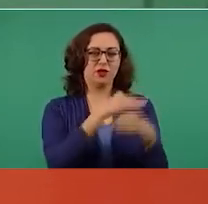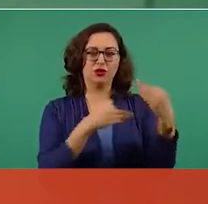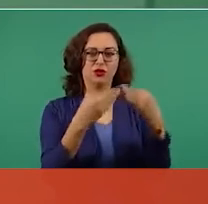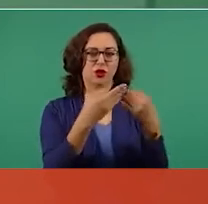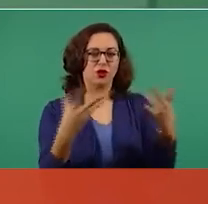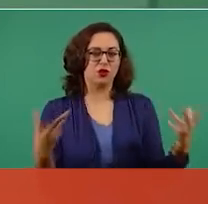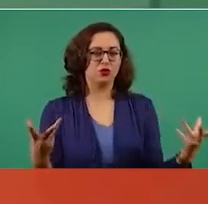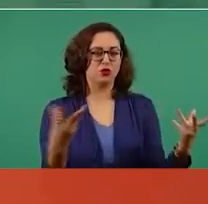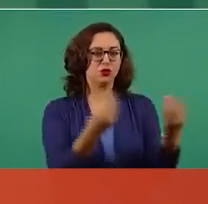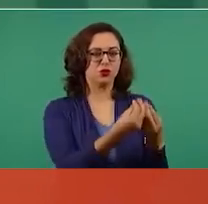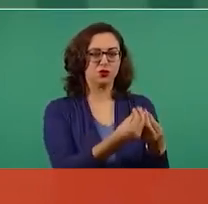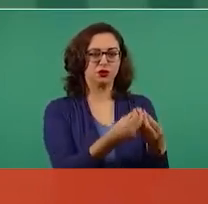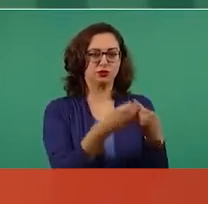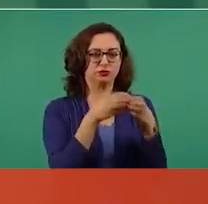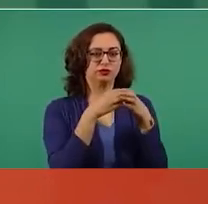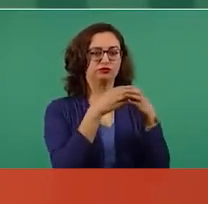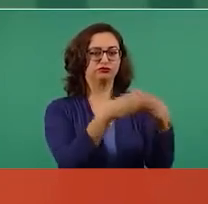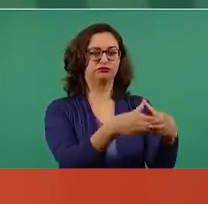la delincuencia